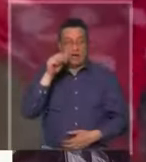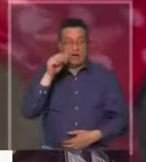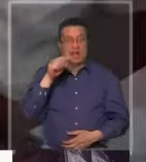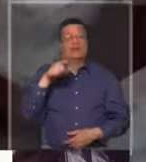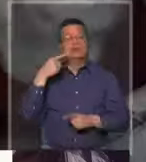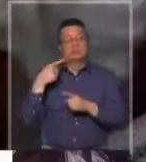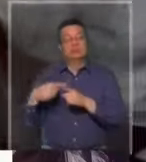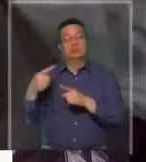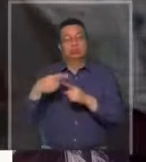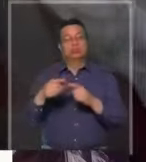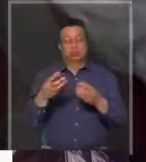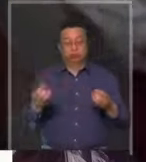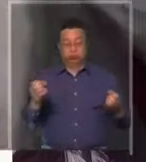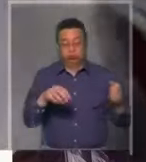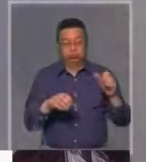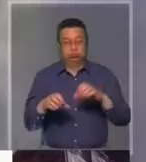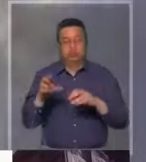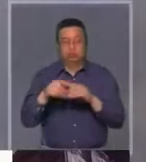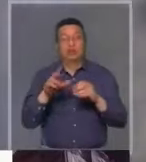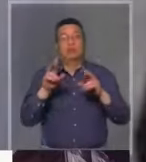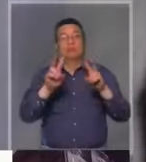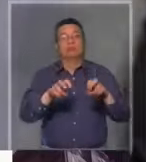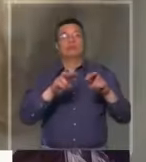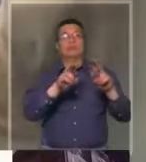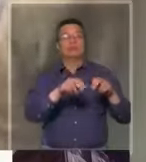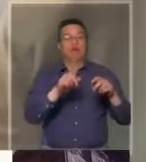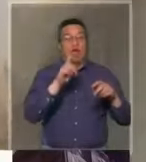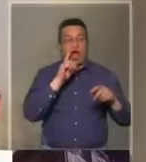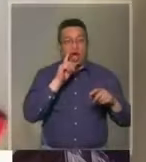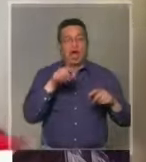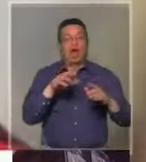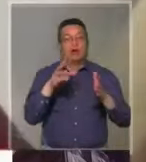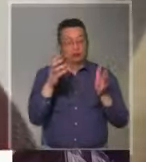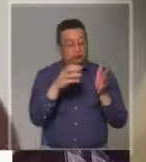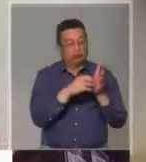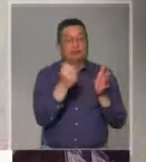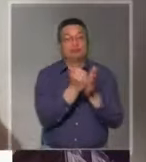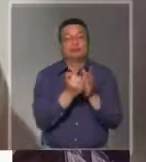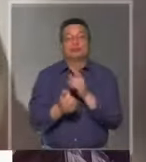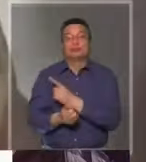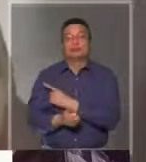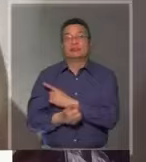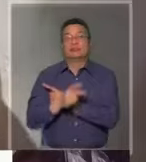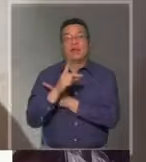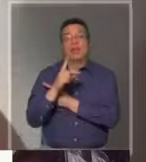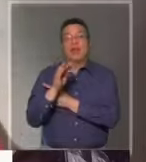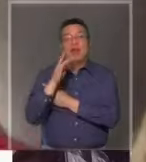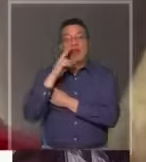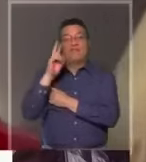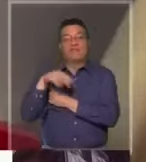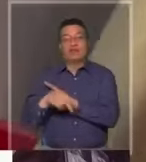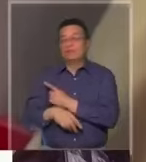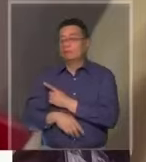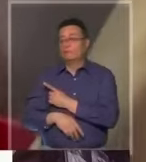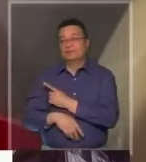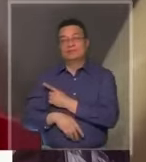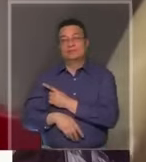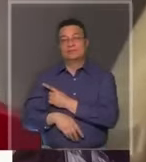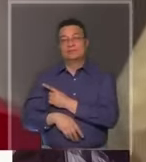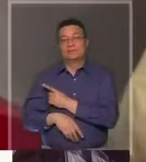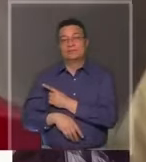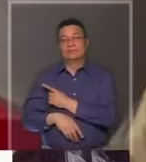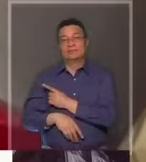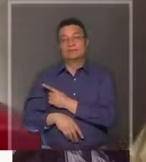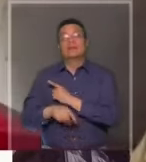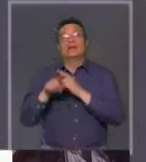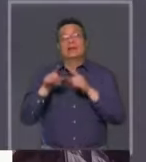diversos precursores se logró decomisar los cuños que imprimían bajo presión la marca del en la droga básicamente se